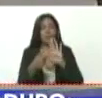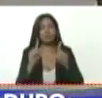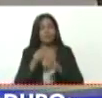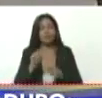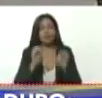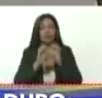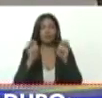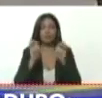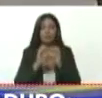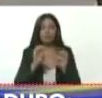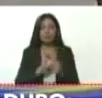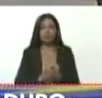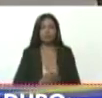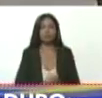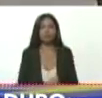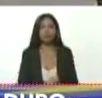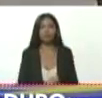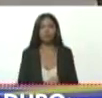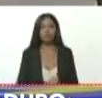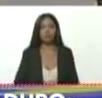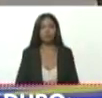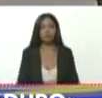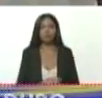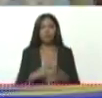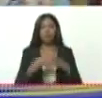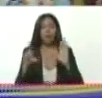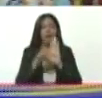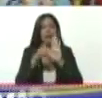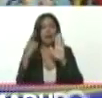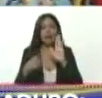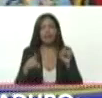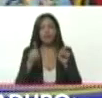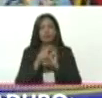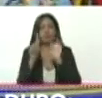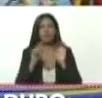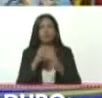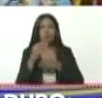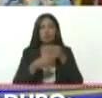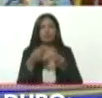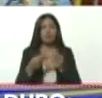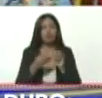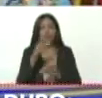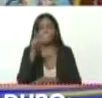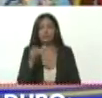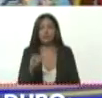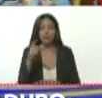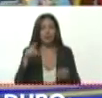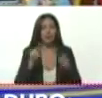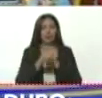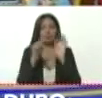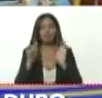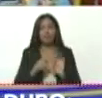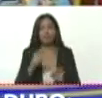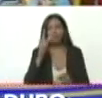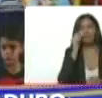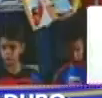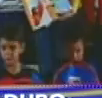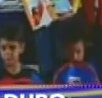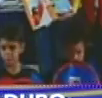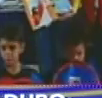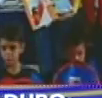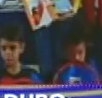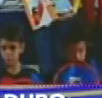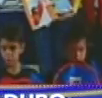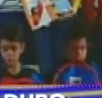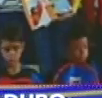educación con toda la ley, imagínense ustedes, estamos forjando ciudadanos y ciudadanas del siglo